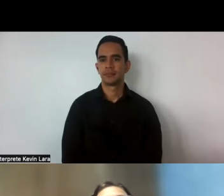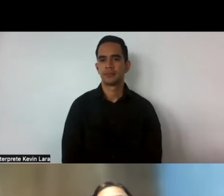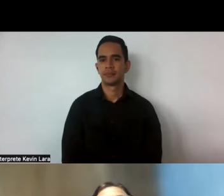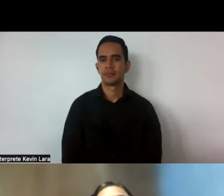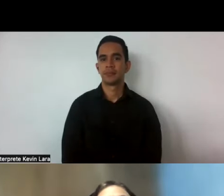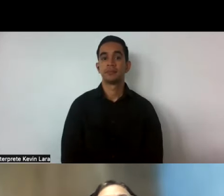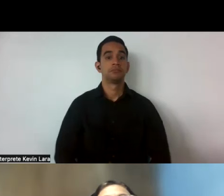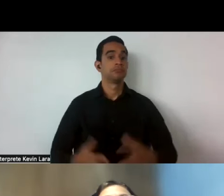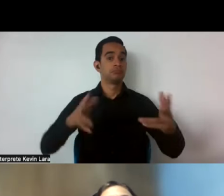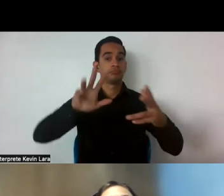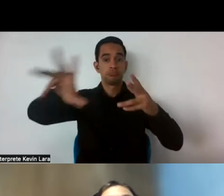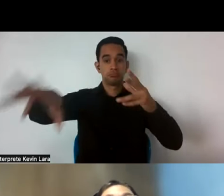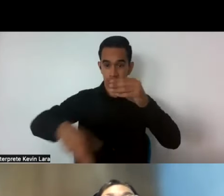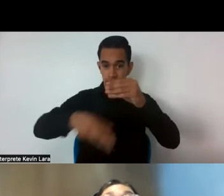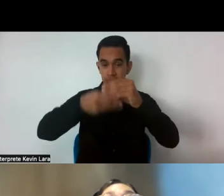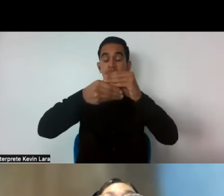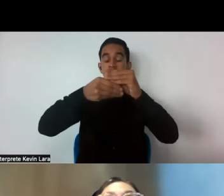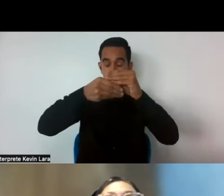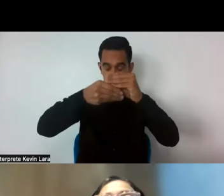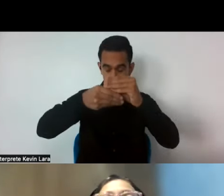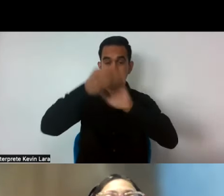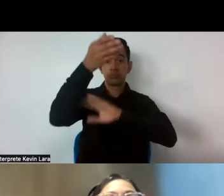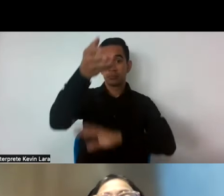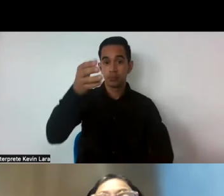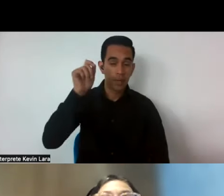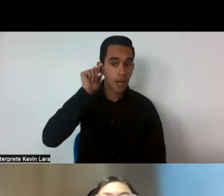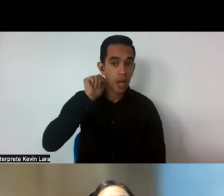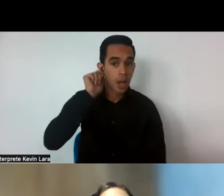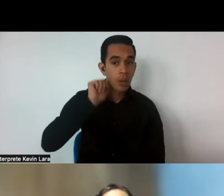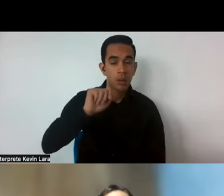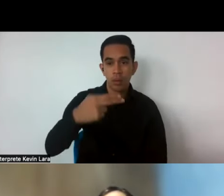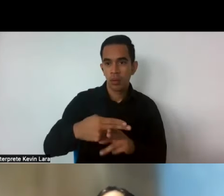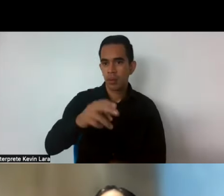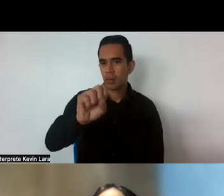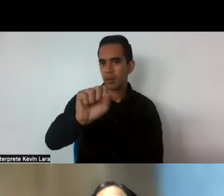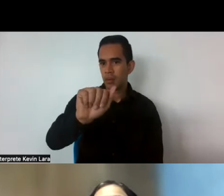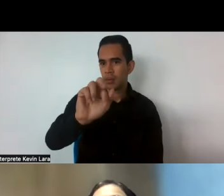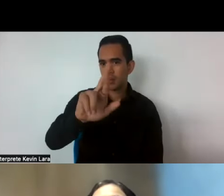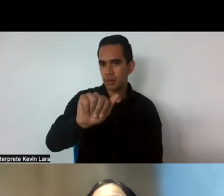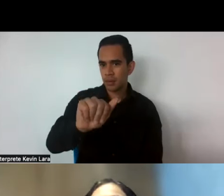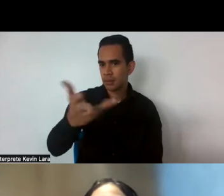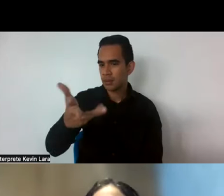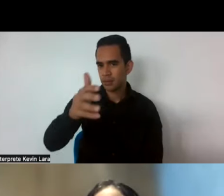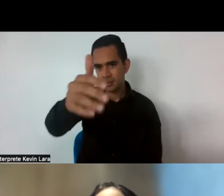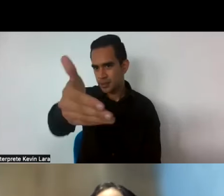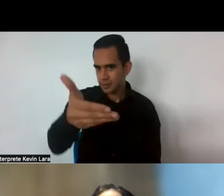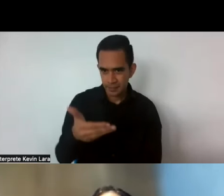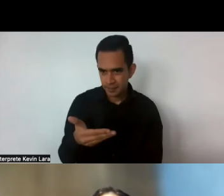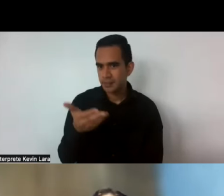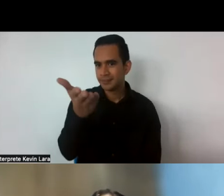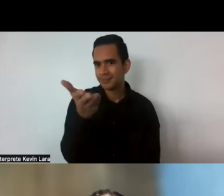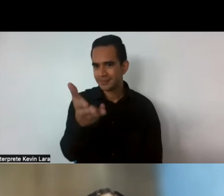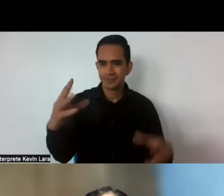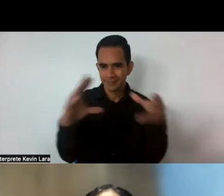Incluso, sí, a ver, Sara, adelante, bienvenido sea tu comentario.